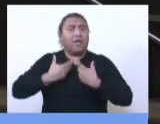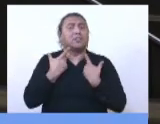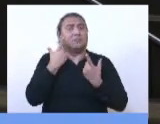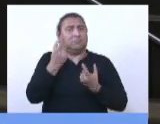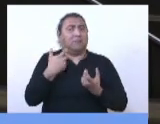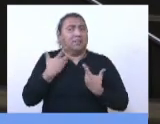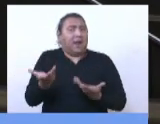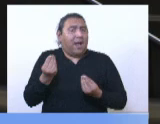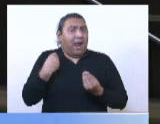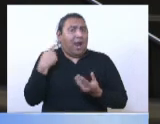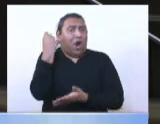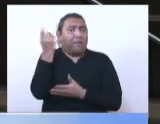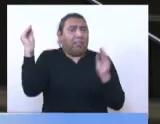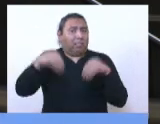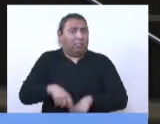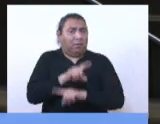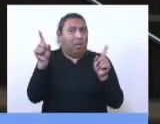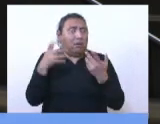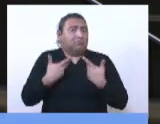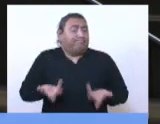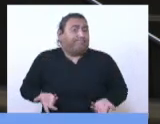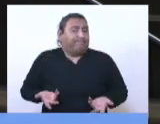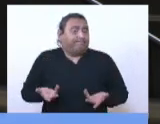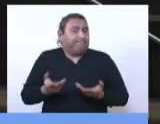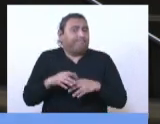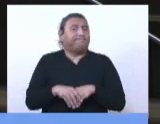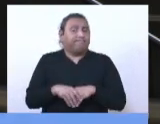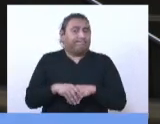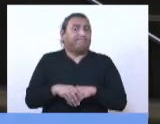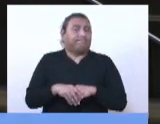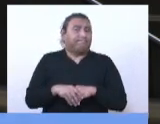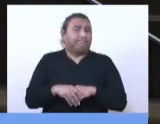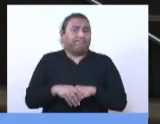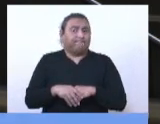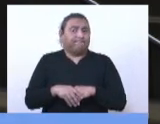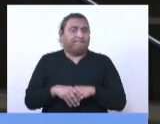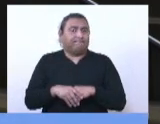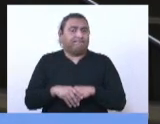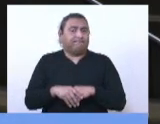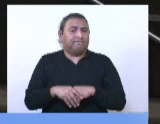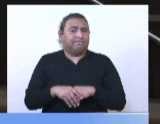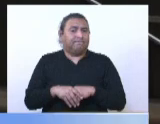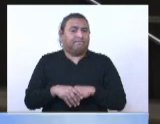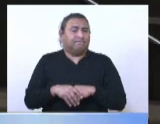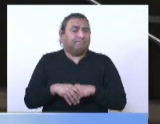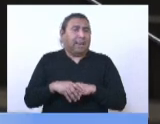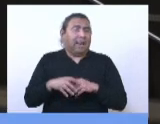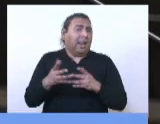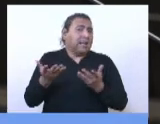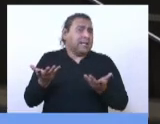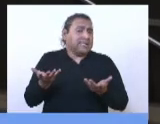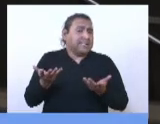cayó buenos señores se realiza en una comunidad que no se organiza